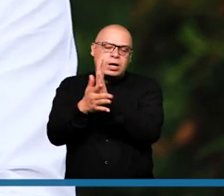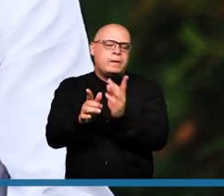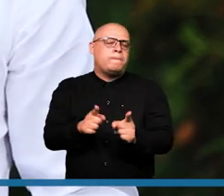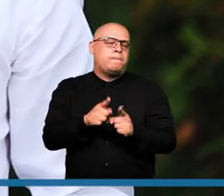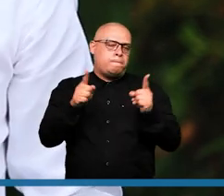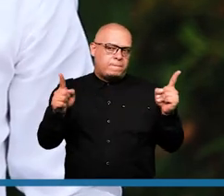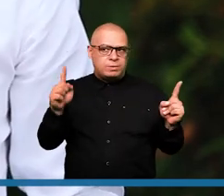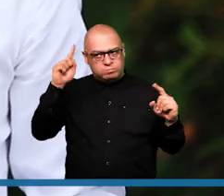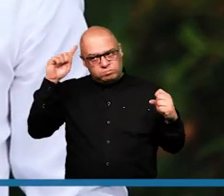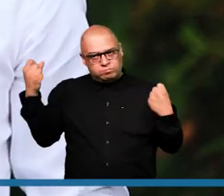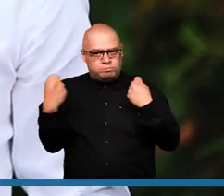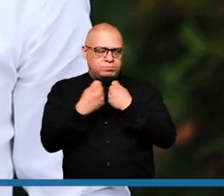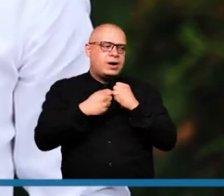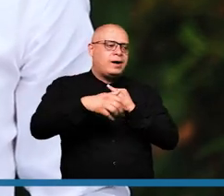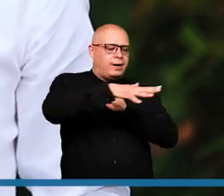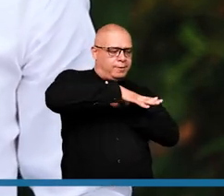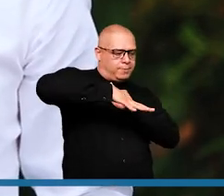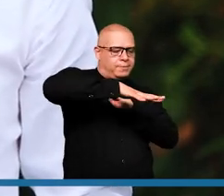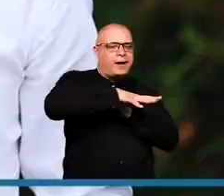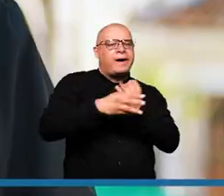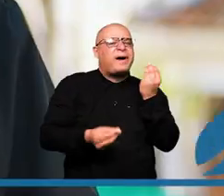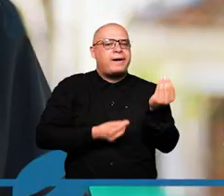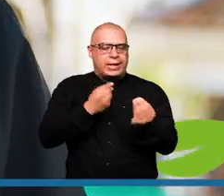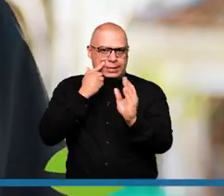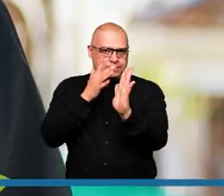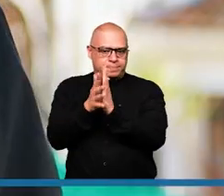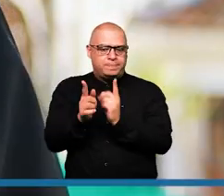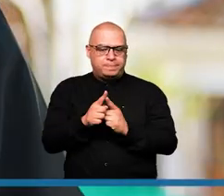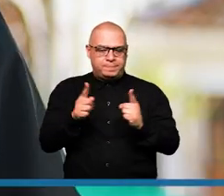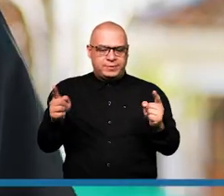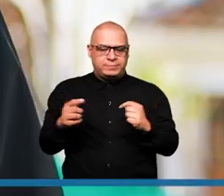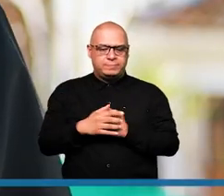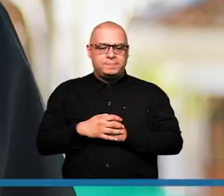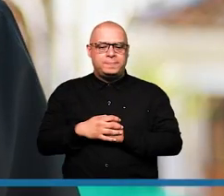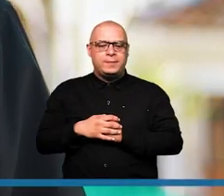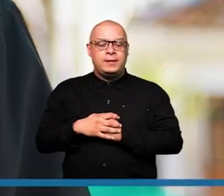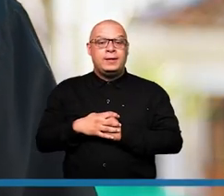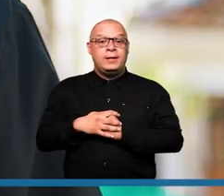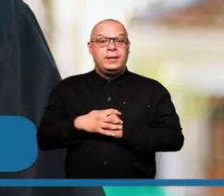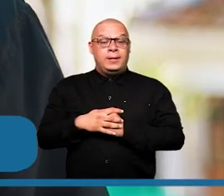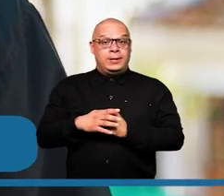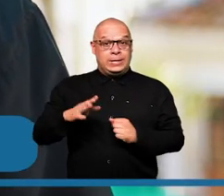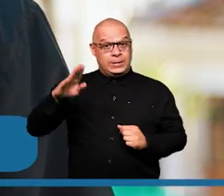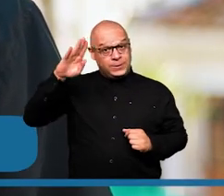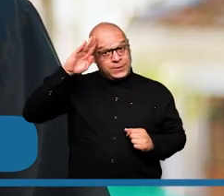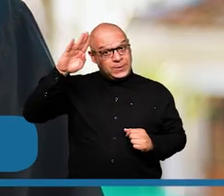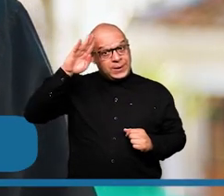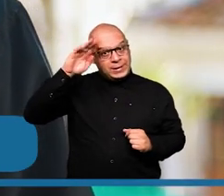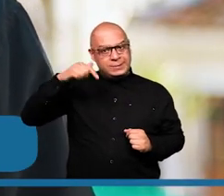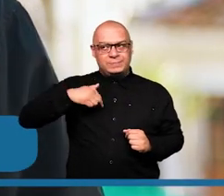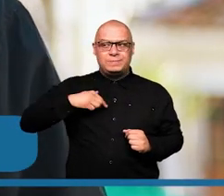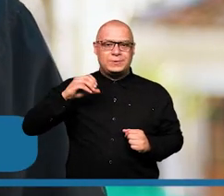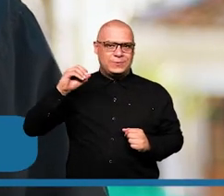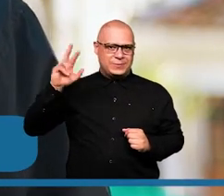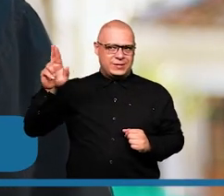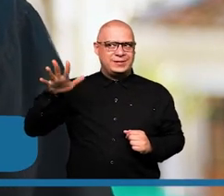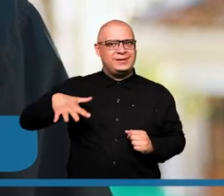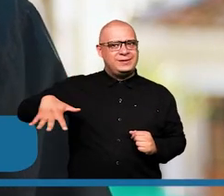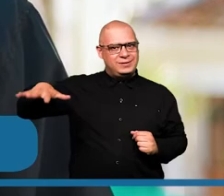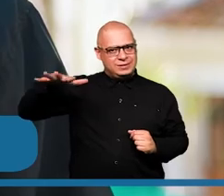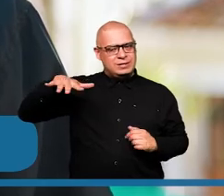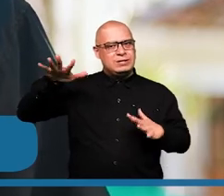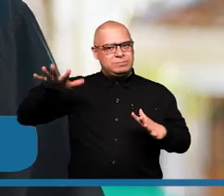existe con el Área Metropolitana del Valle de Aburrá. Hola Juan David, un saludo desde el Oriente Antioqueño, desde todo nuestro equipo de